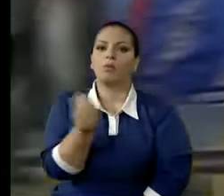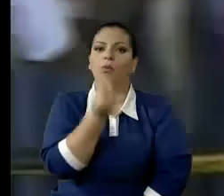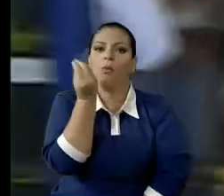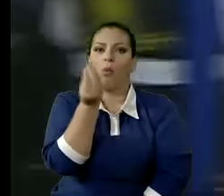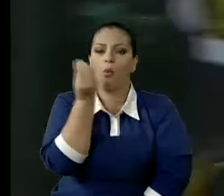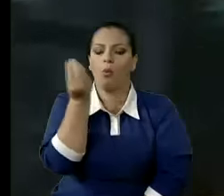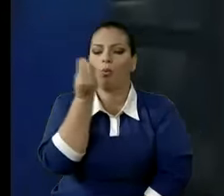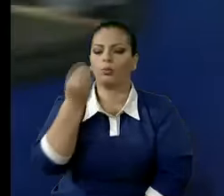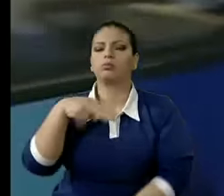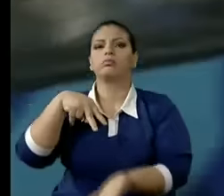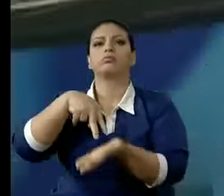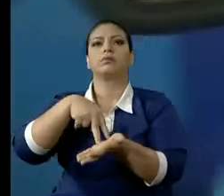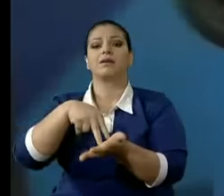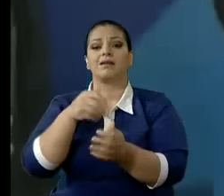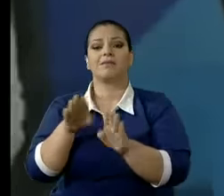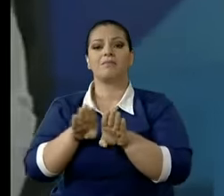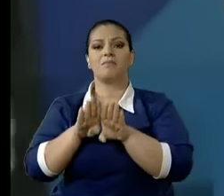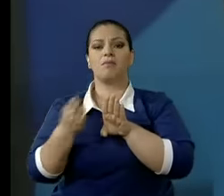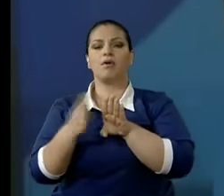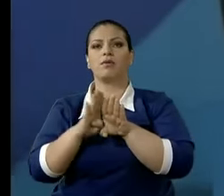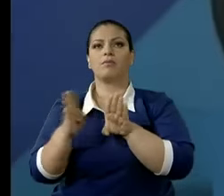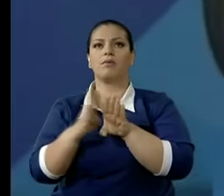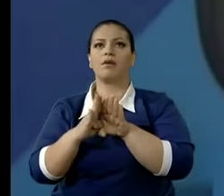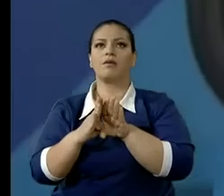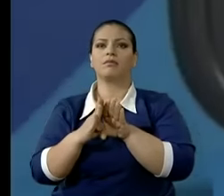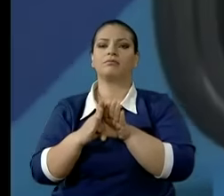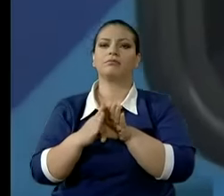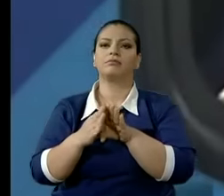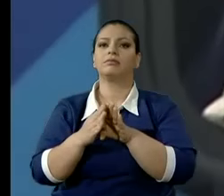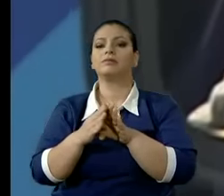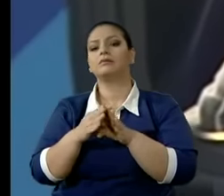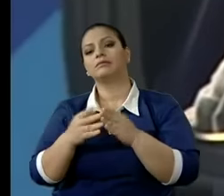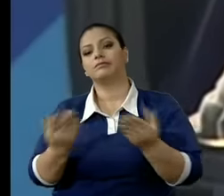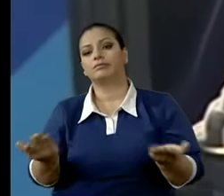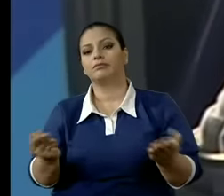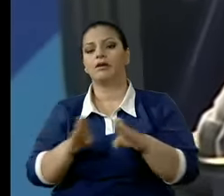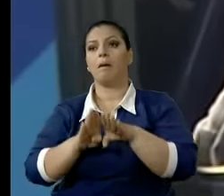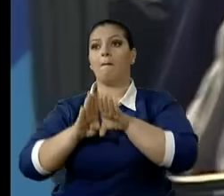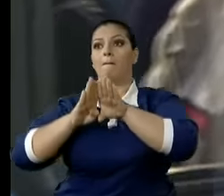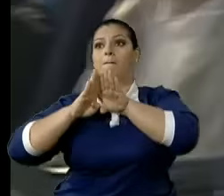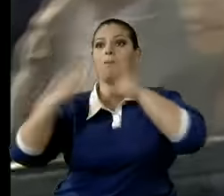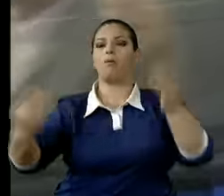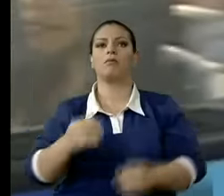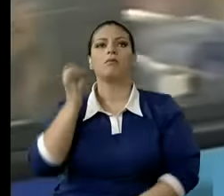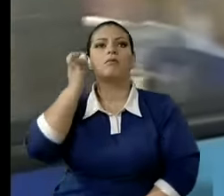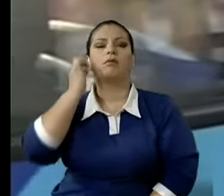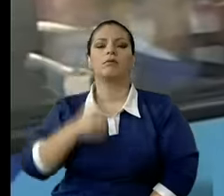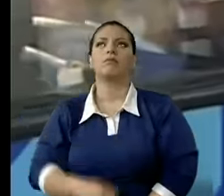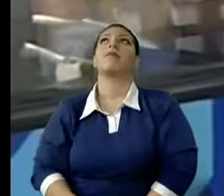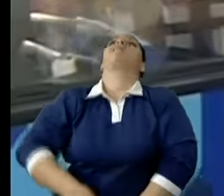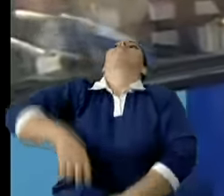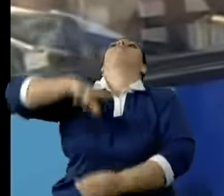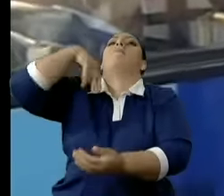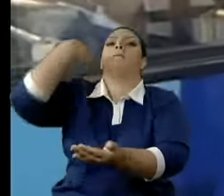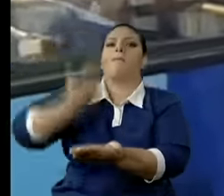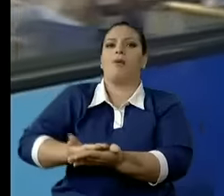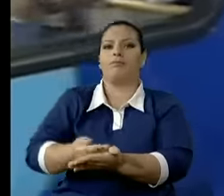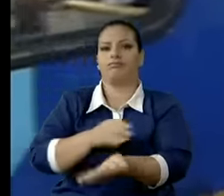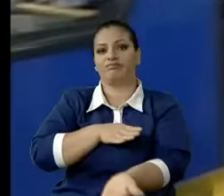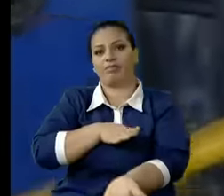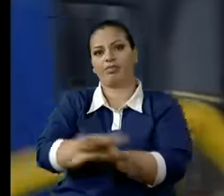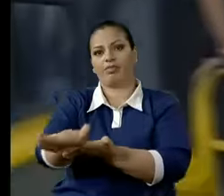perdió la vida hace aproximadamente 2 meses. Es la situación de acá en la Metrovía,